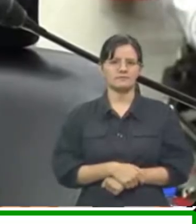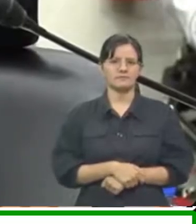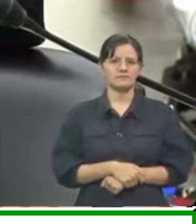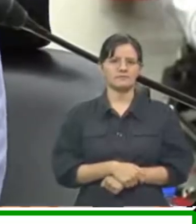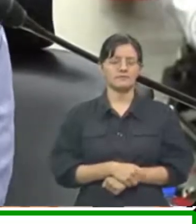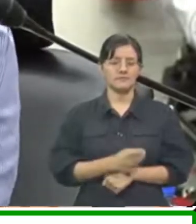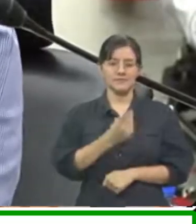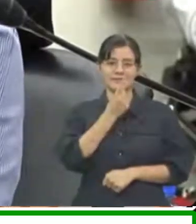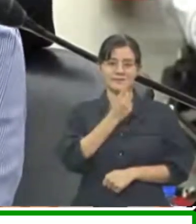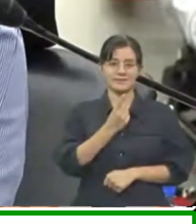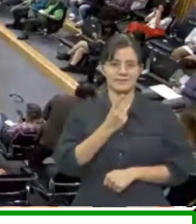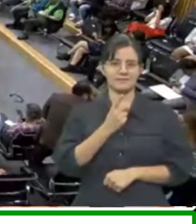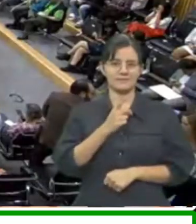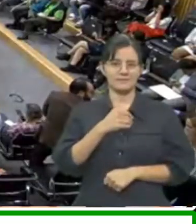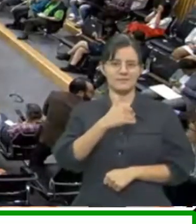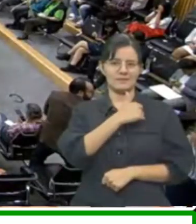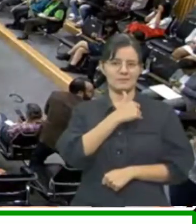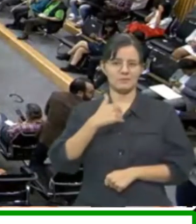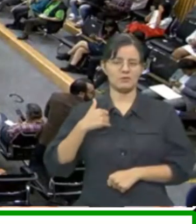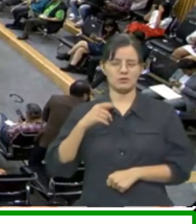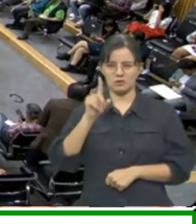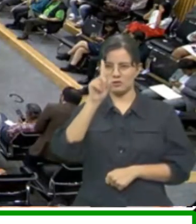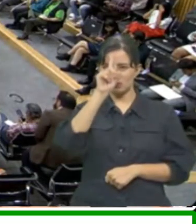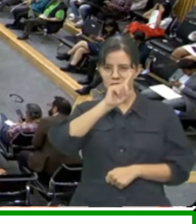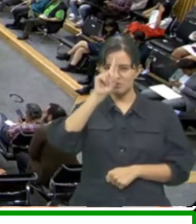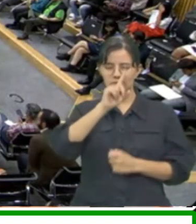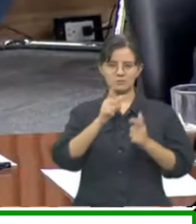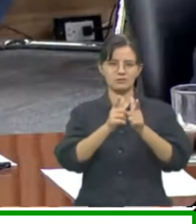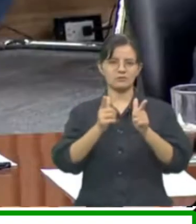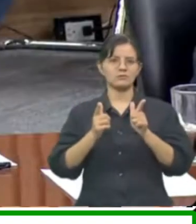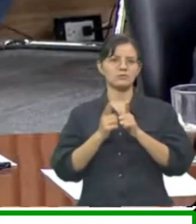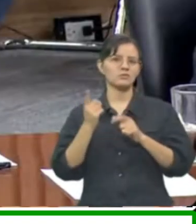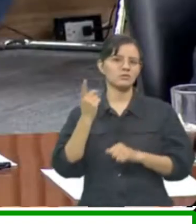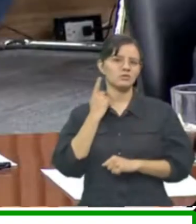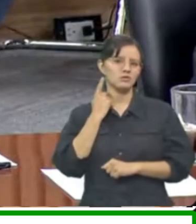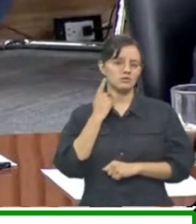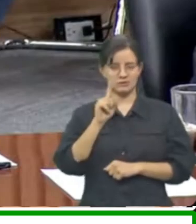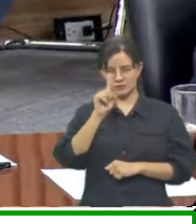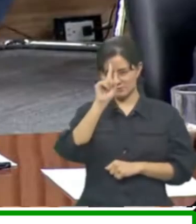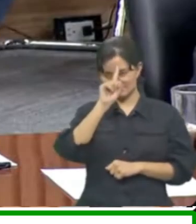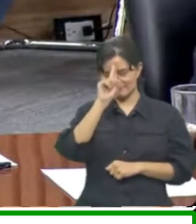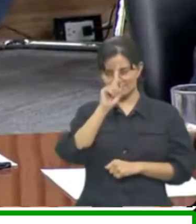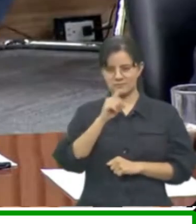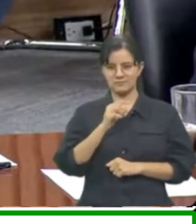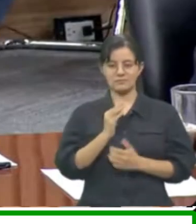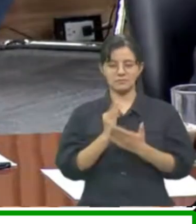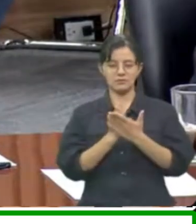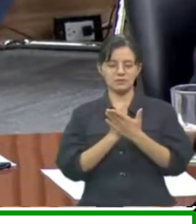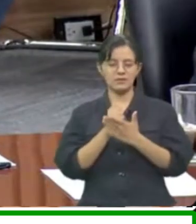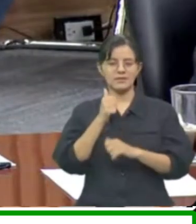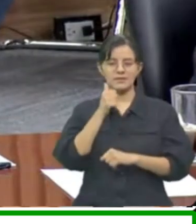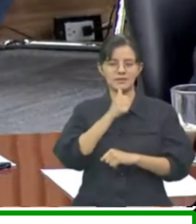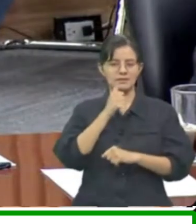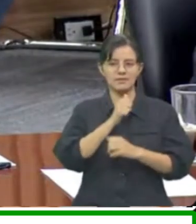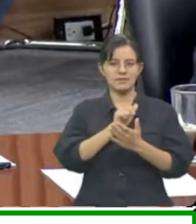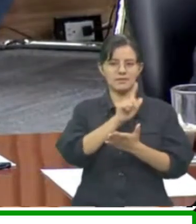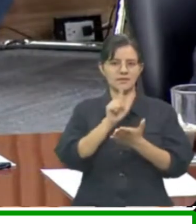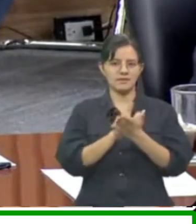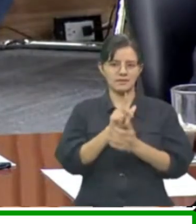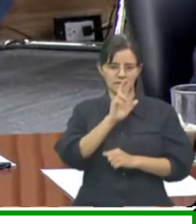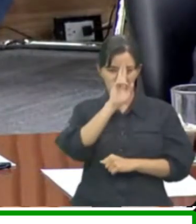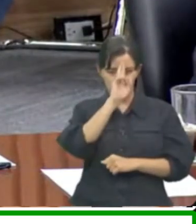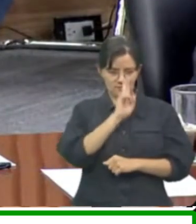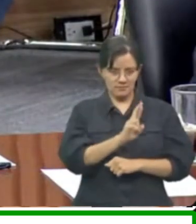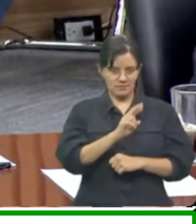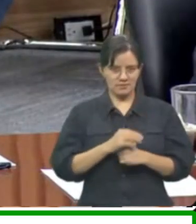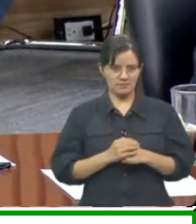integrantes del Consejo, partidos políticos, consejeras, consejeros, en Morena siempre estaremos por el respeto a la ley, por la